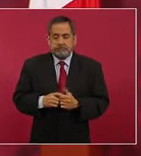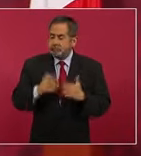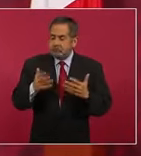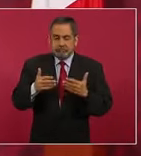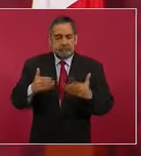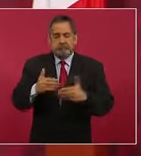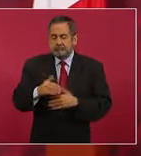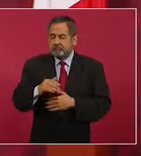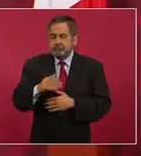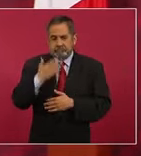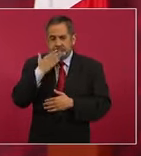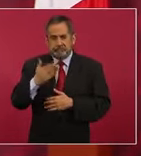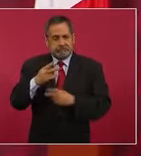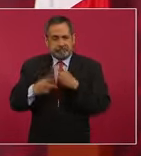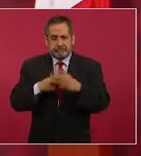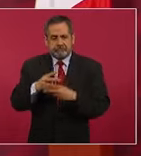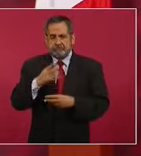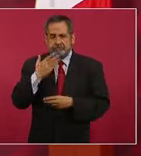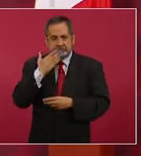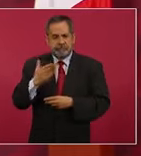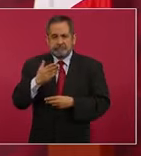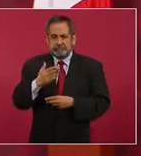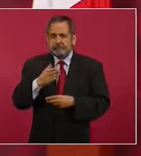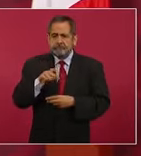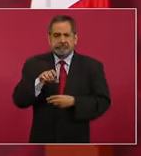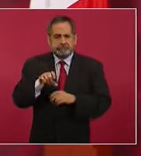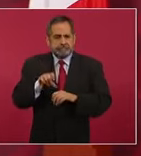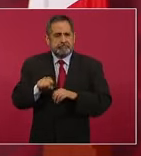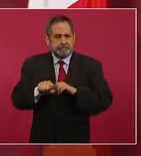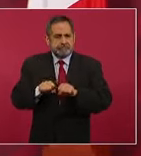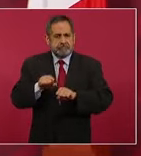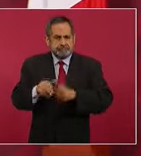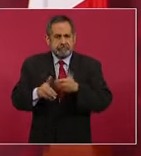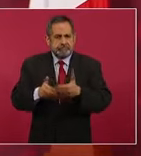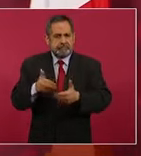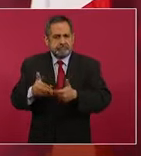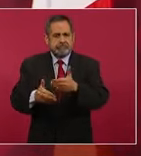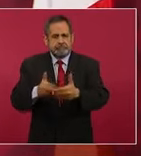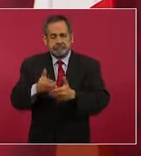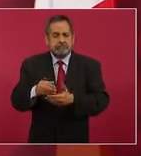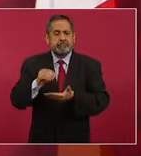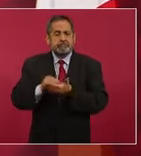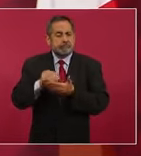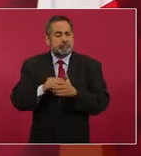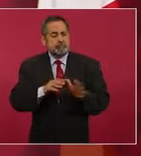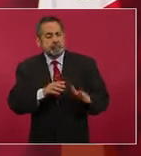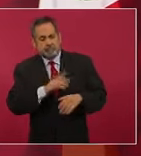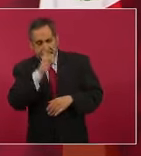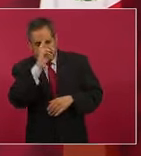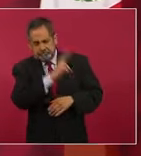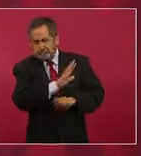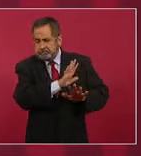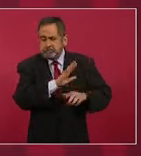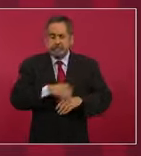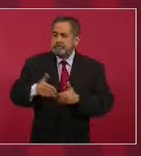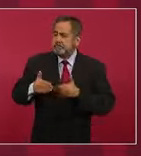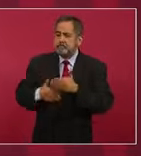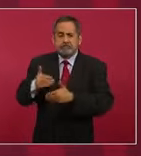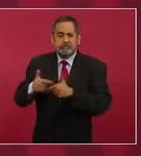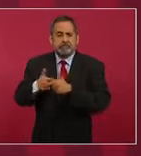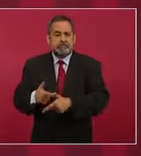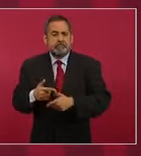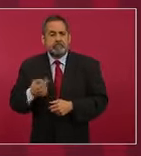vamos bien, vamos avanzando y vamos a seguir siendo muy respetuosos. No vamos de ninguna